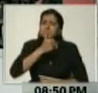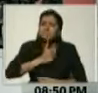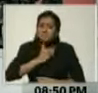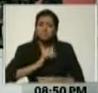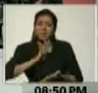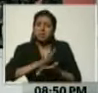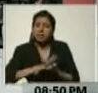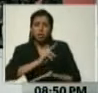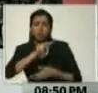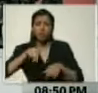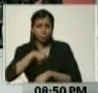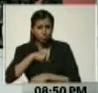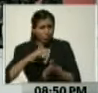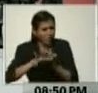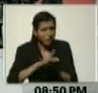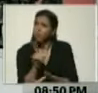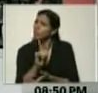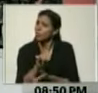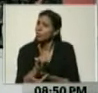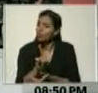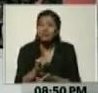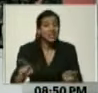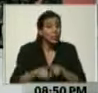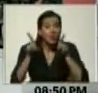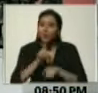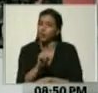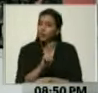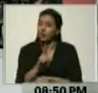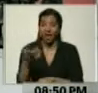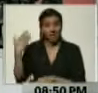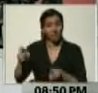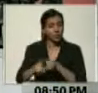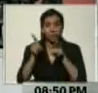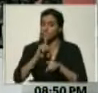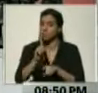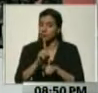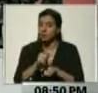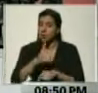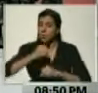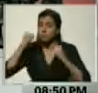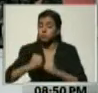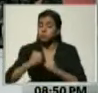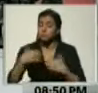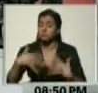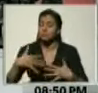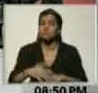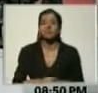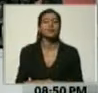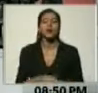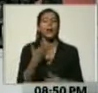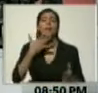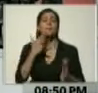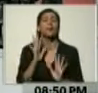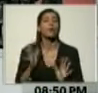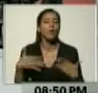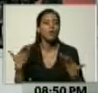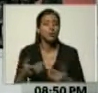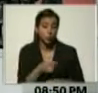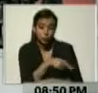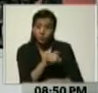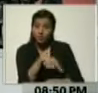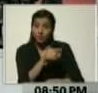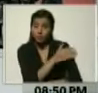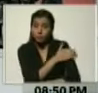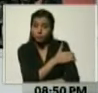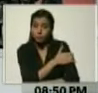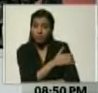No puede ser el mismo. No puede ser el mismo. La prueba más clara que no debe ser el mismo es que ustedes